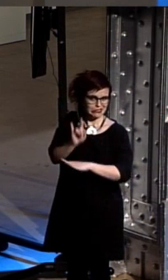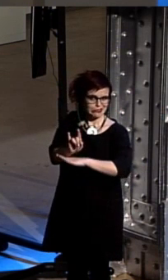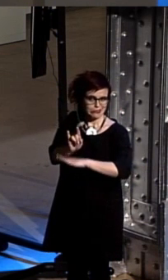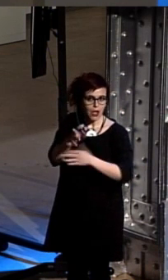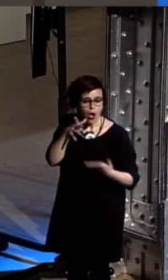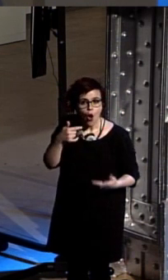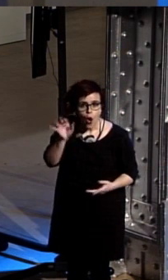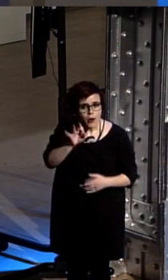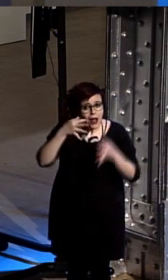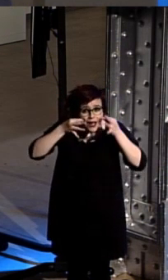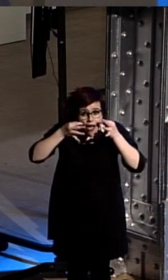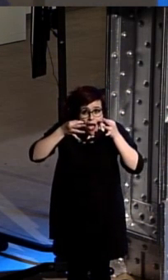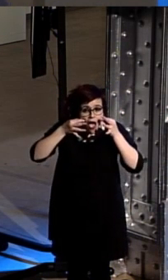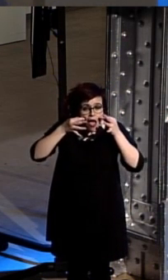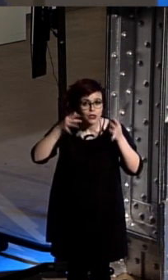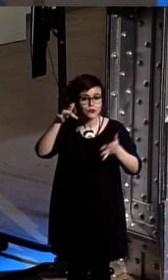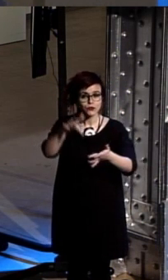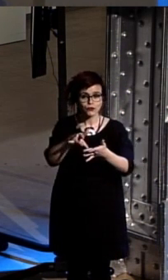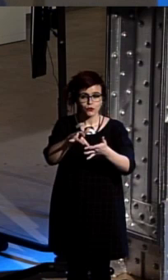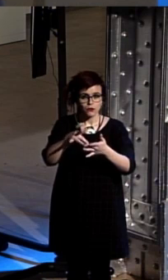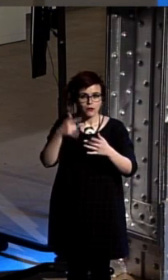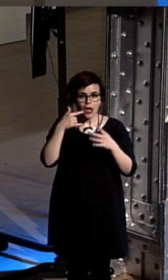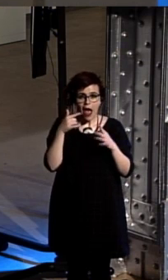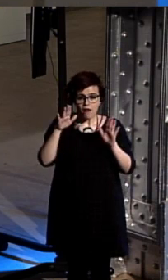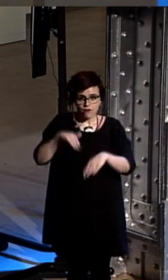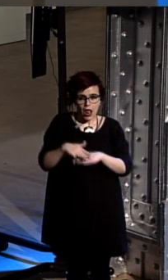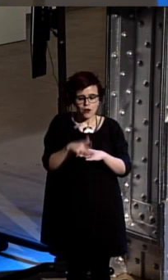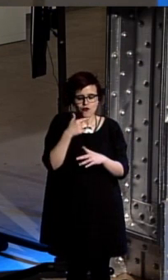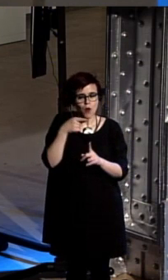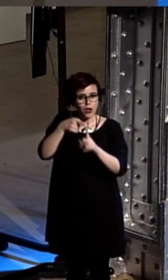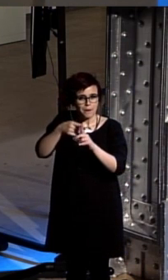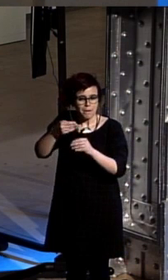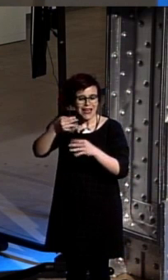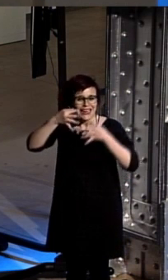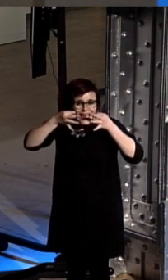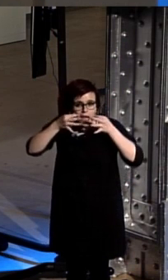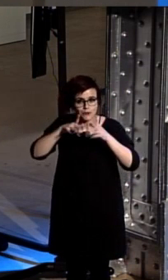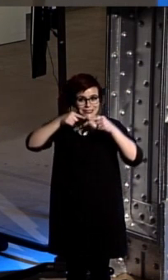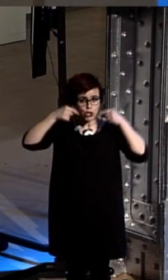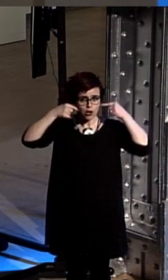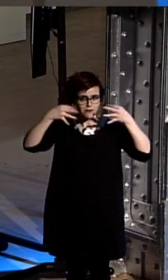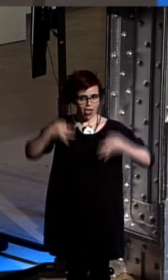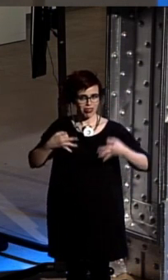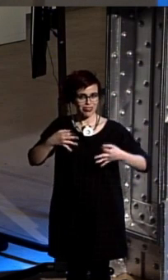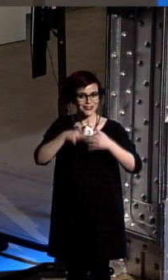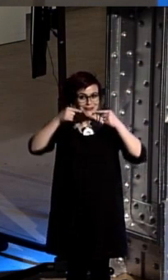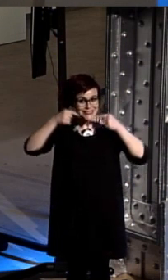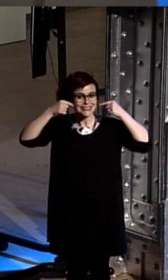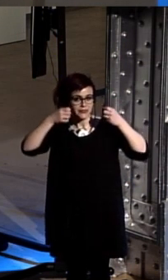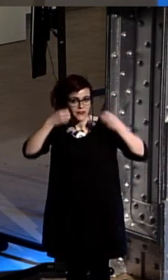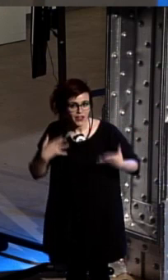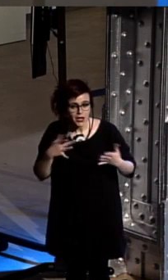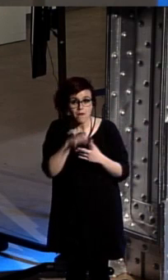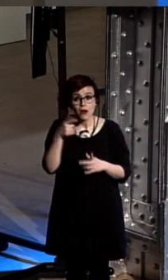gente incluso, pero digamos que el grial sagrado sería la sonrisa verdadera, pero aquí realmente vemos esta